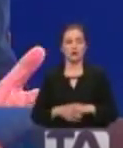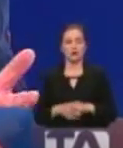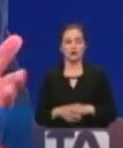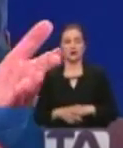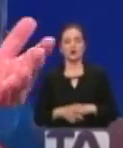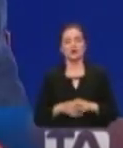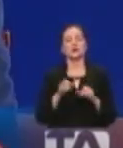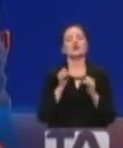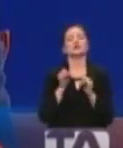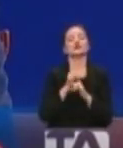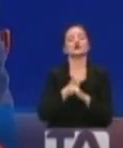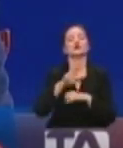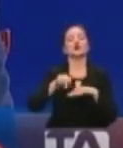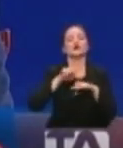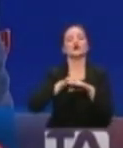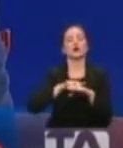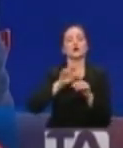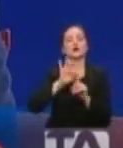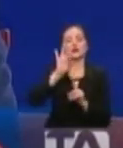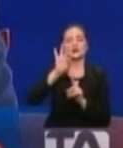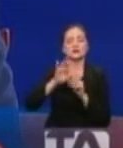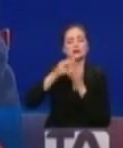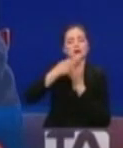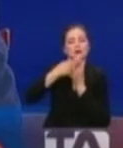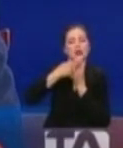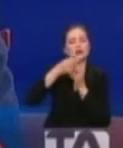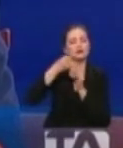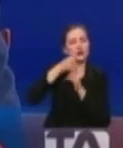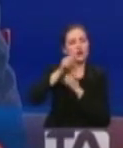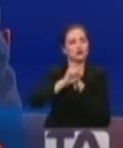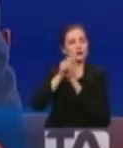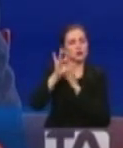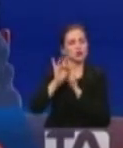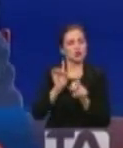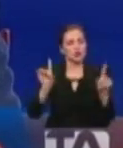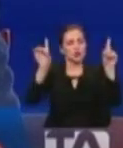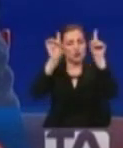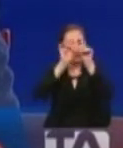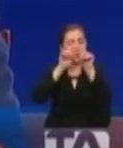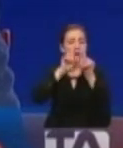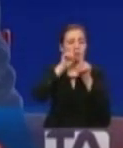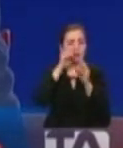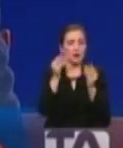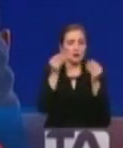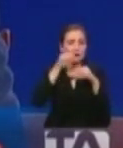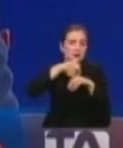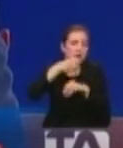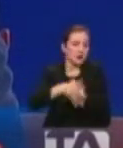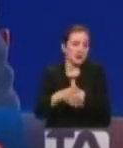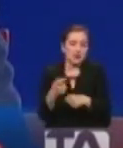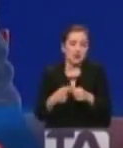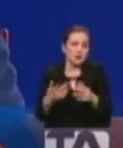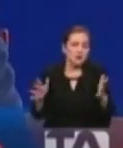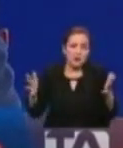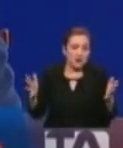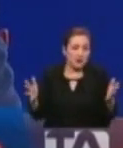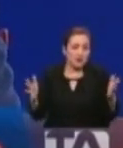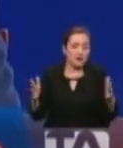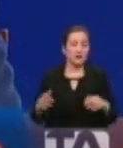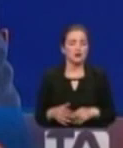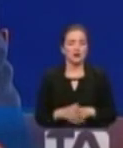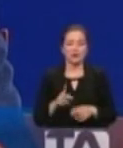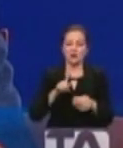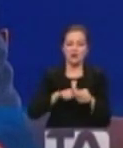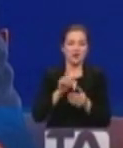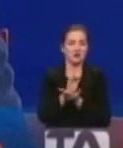nos acaba de dar a fines del año pasado una serie de datos donde el empleo de calidad se perdió en la ciudad de Quito y es de las